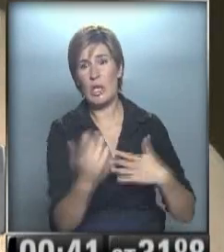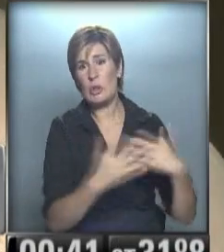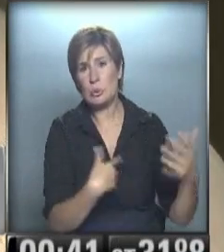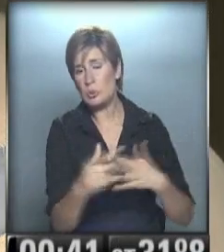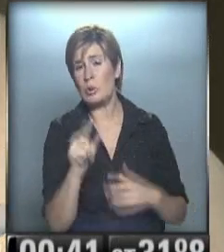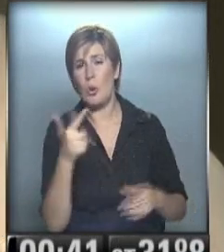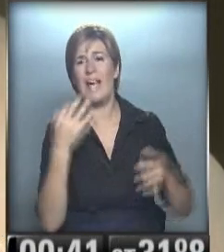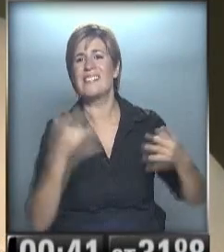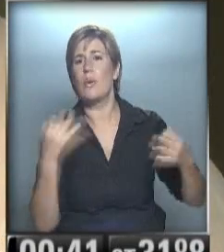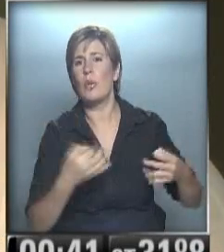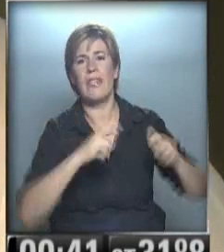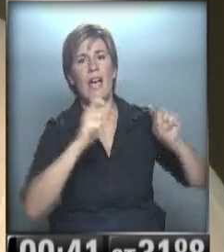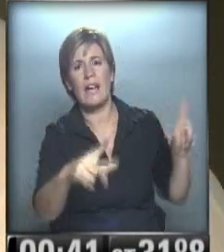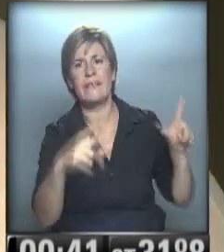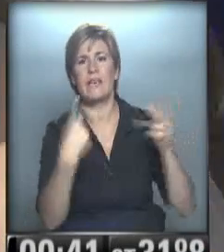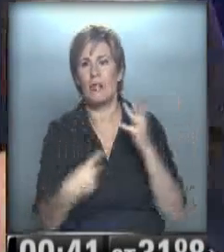de seguridad en cuanto a los niños.